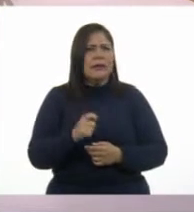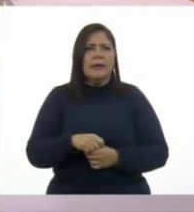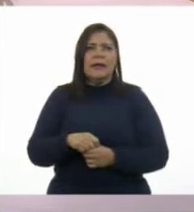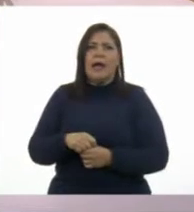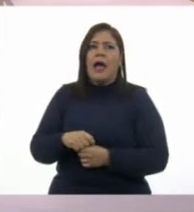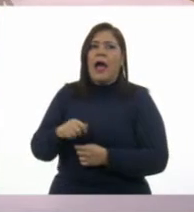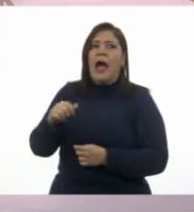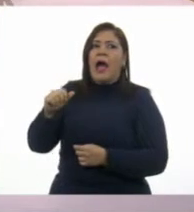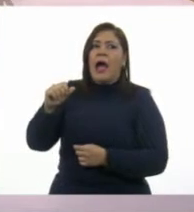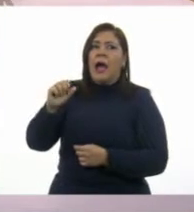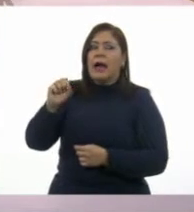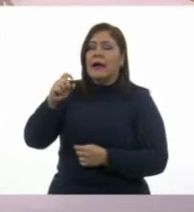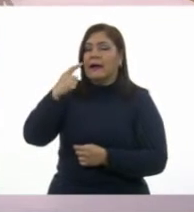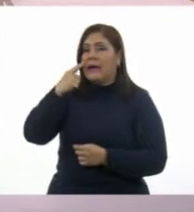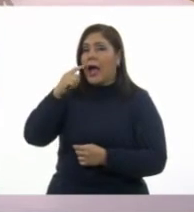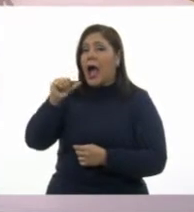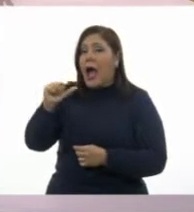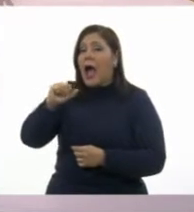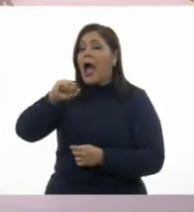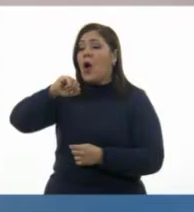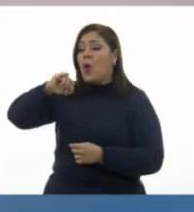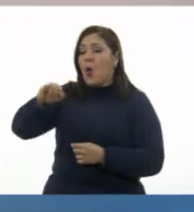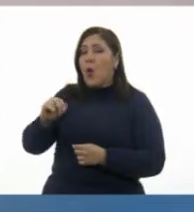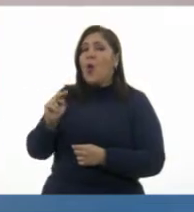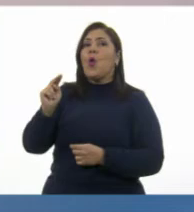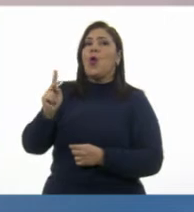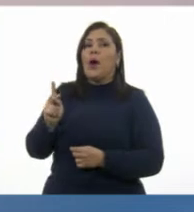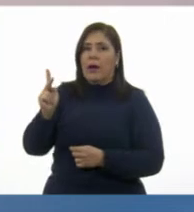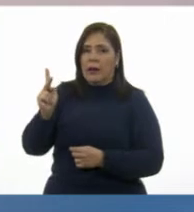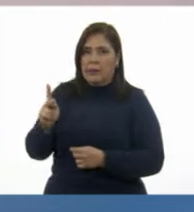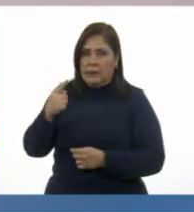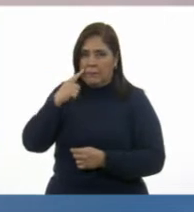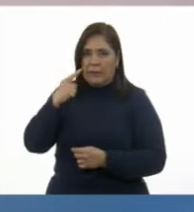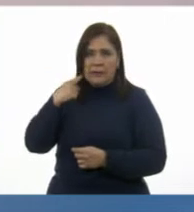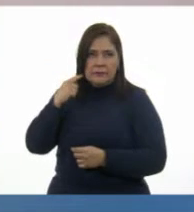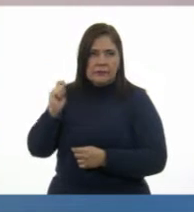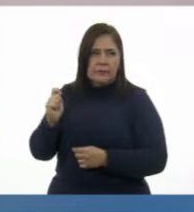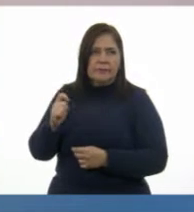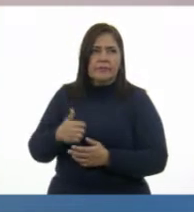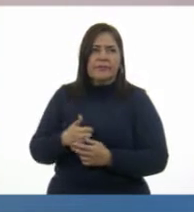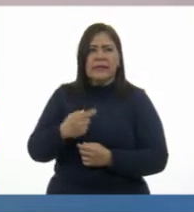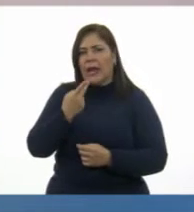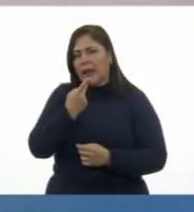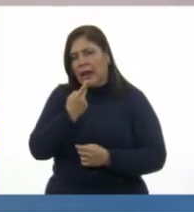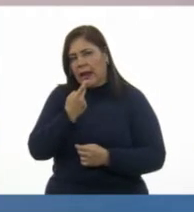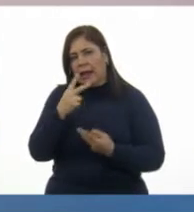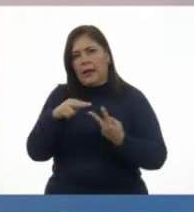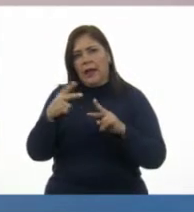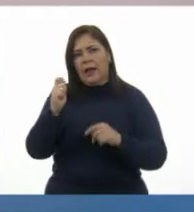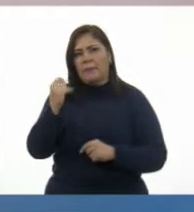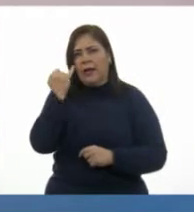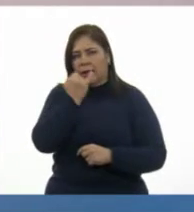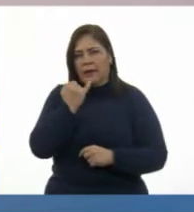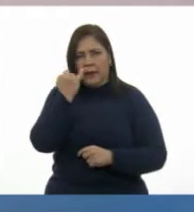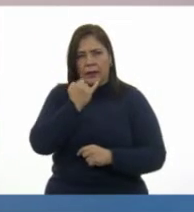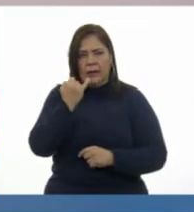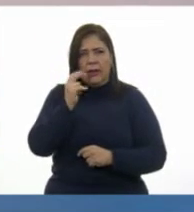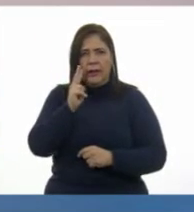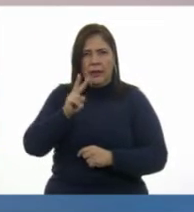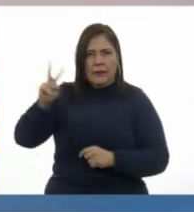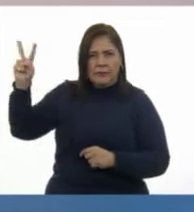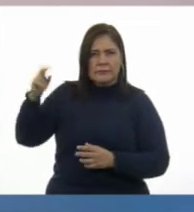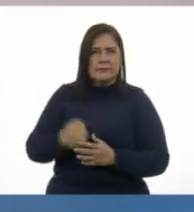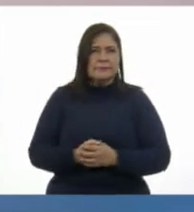Xchahuc. Escucha bien cómo lo pronuncio. Xchahuc. Ay, me chu yongo que la chilakchani. Xchahuc